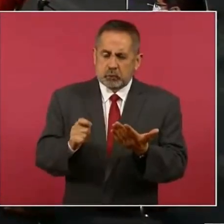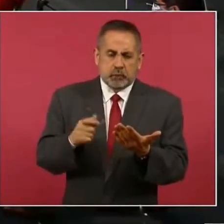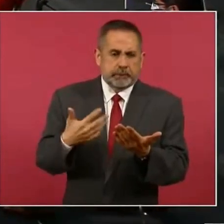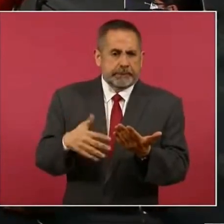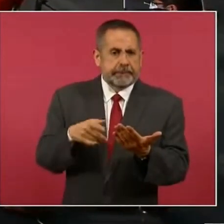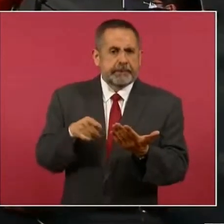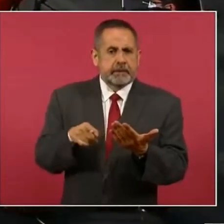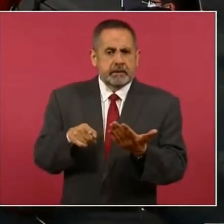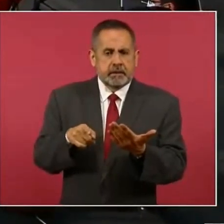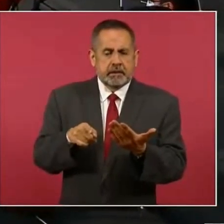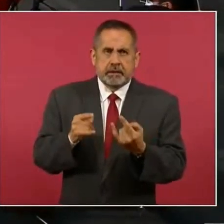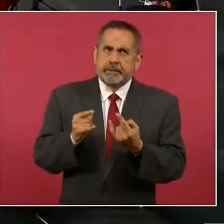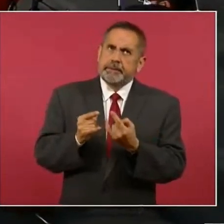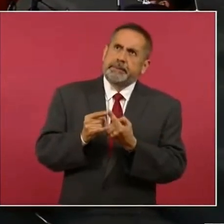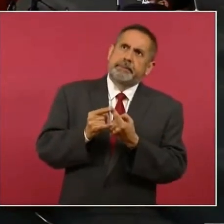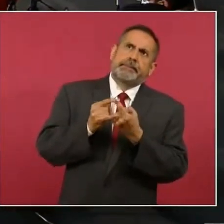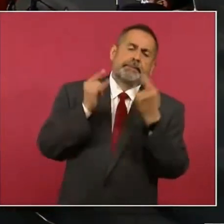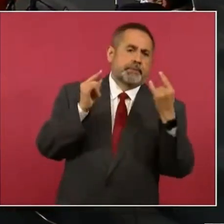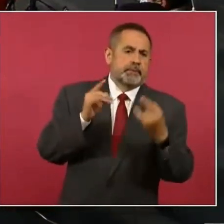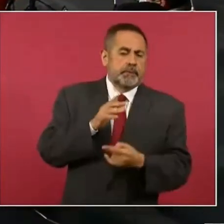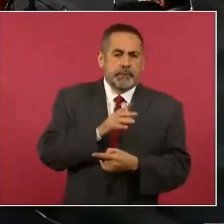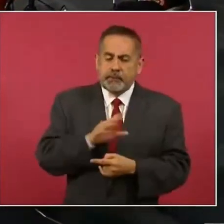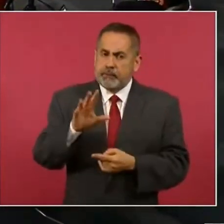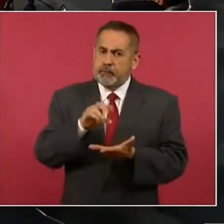verdaderamente trascendente,